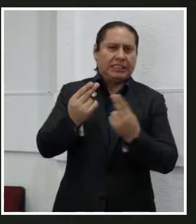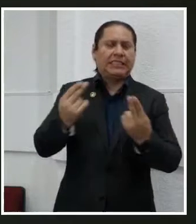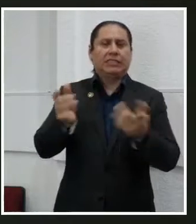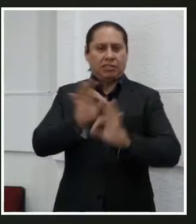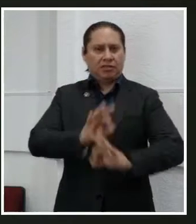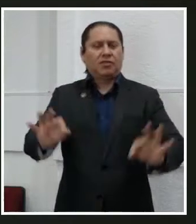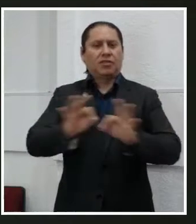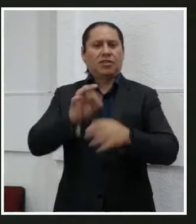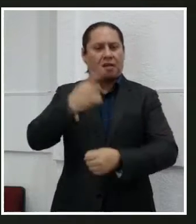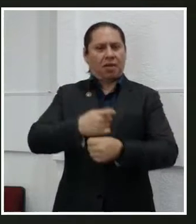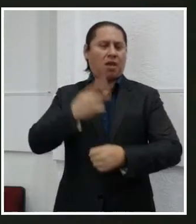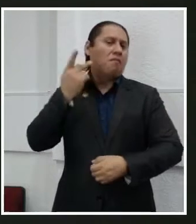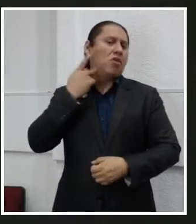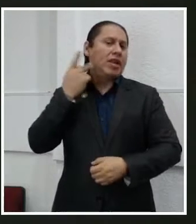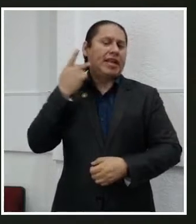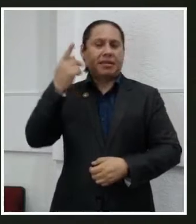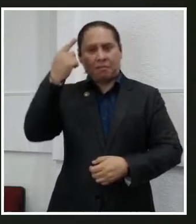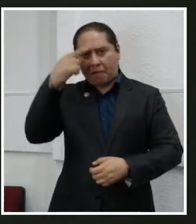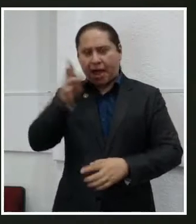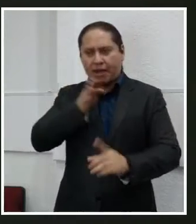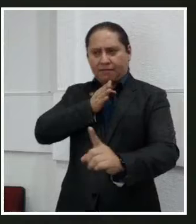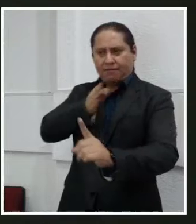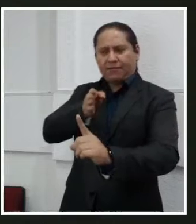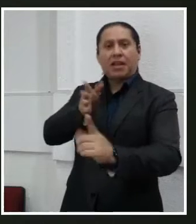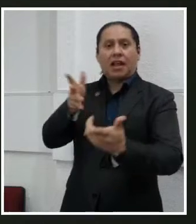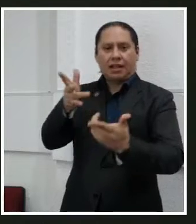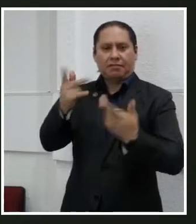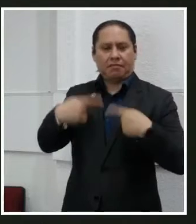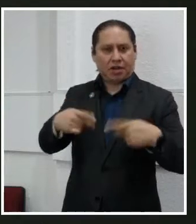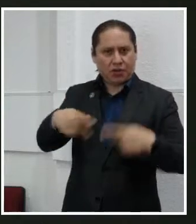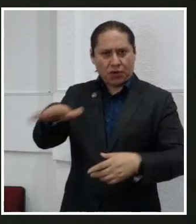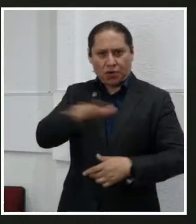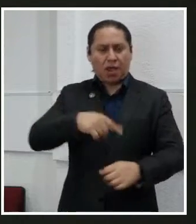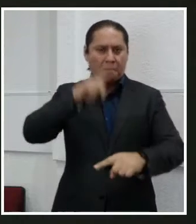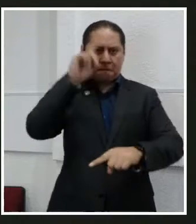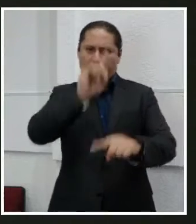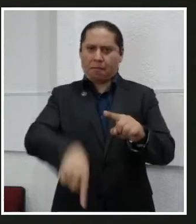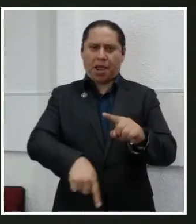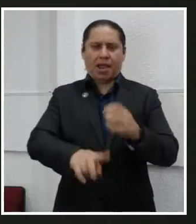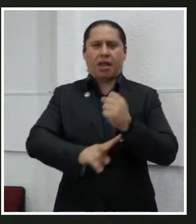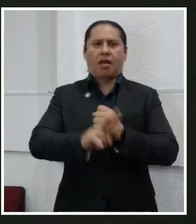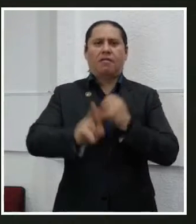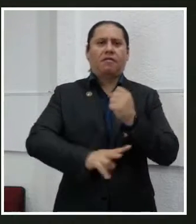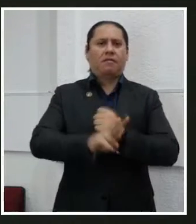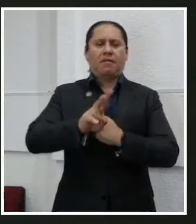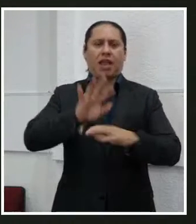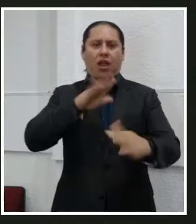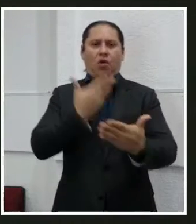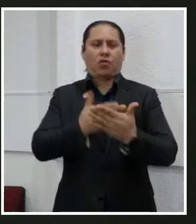esenciales políticas urbanas que pueden hacer que la eliminación de la violencia